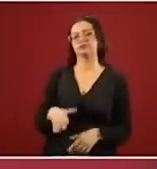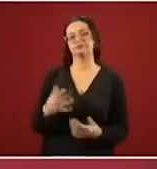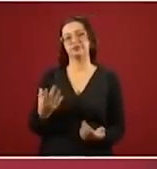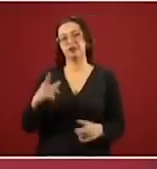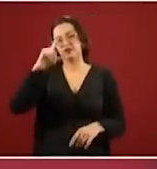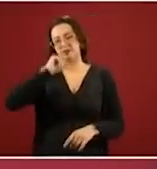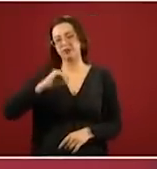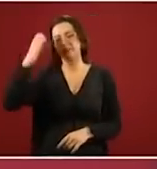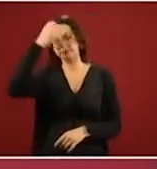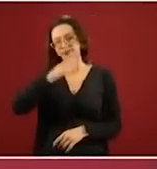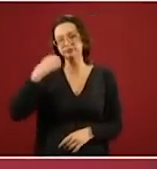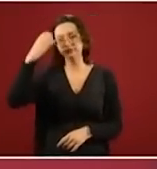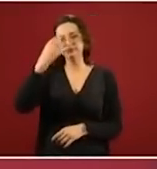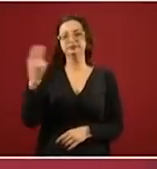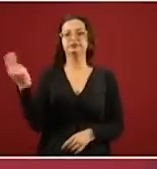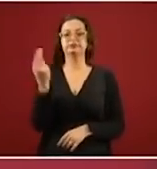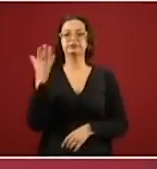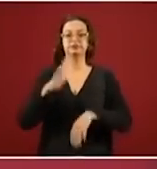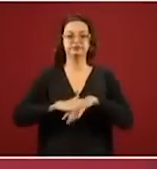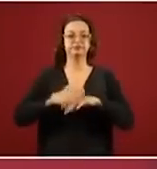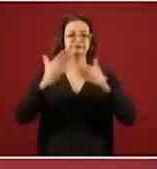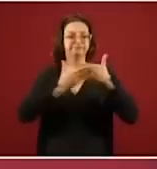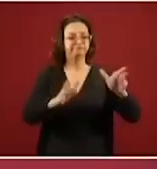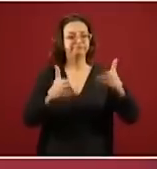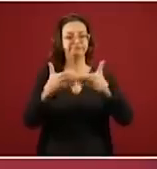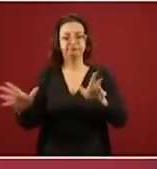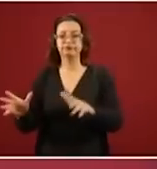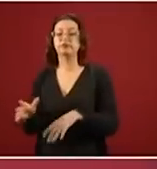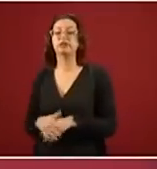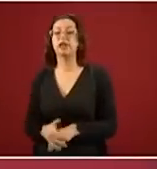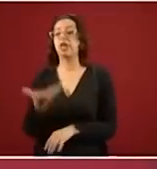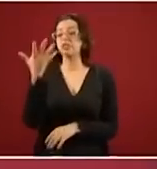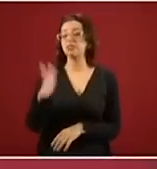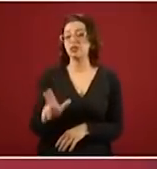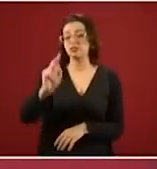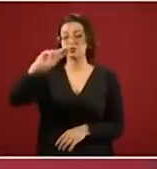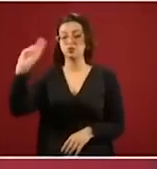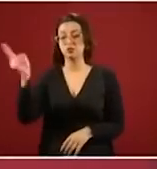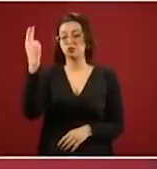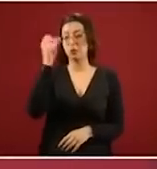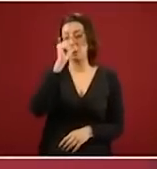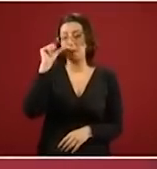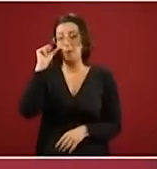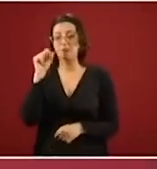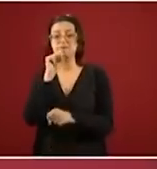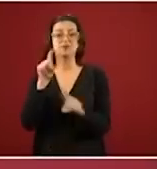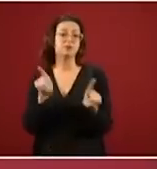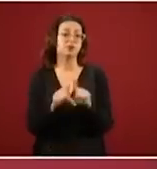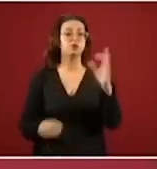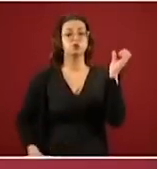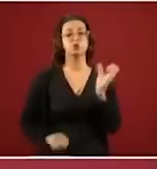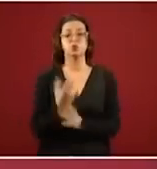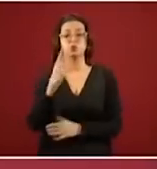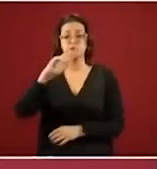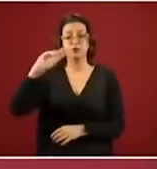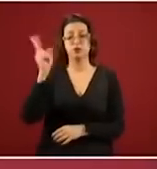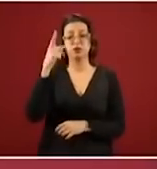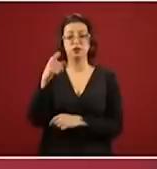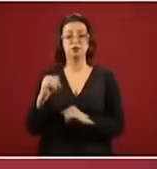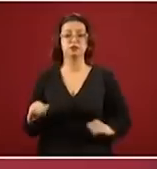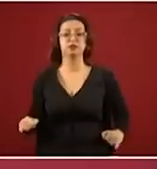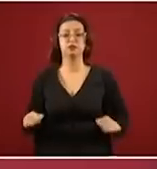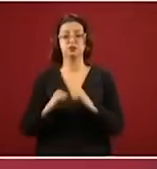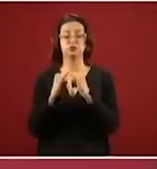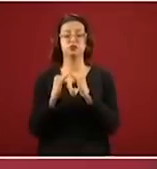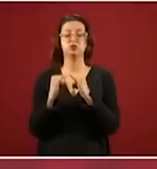requiere es más espacios en la ciudad además de las diez universidades benito juárez tenemos una nueva universidad que es el instituto de educación